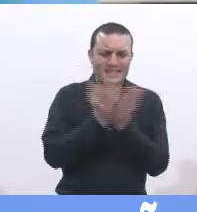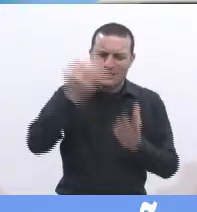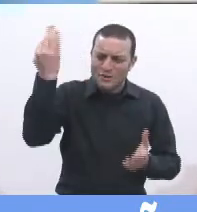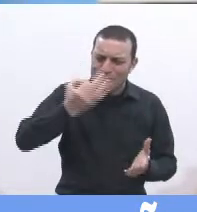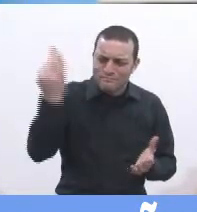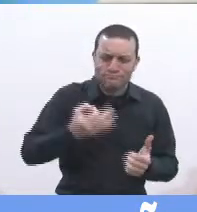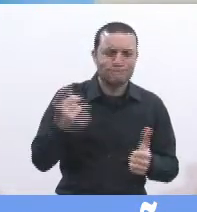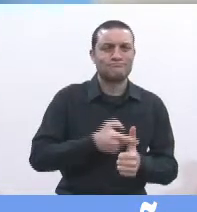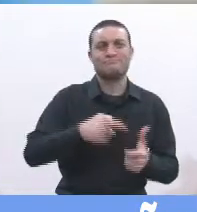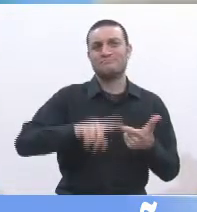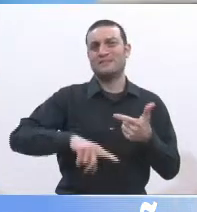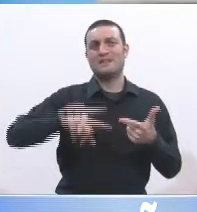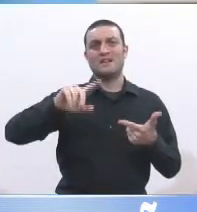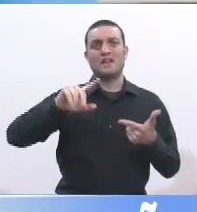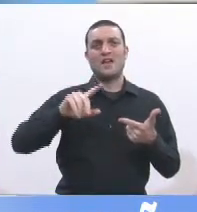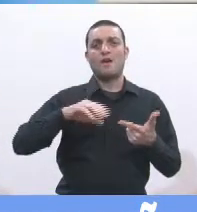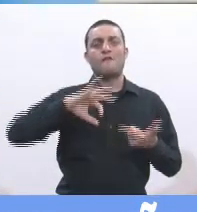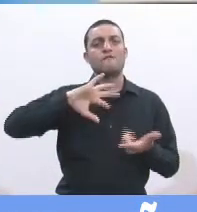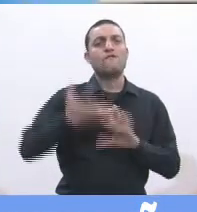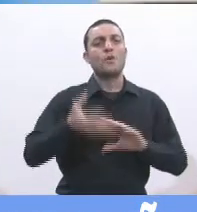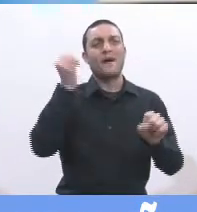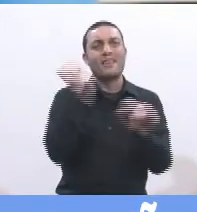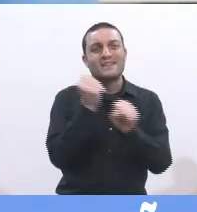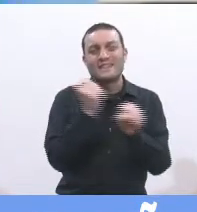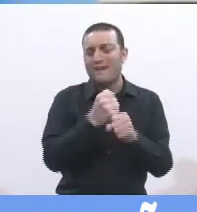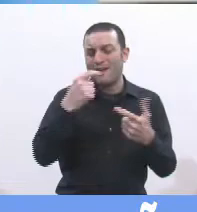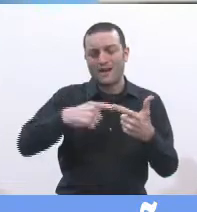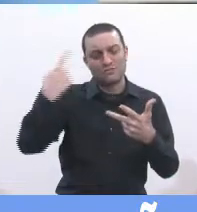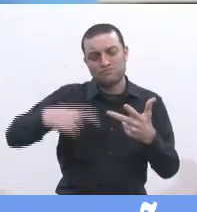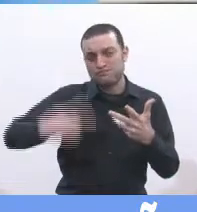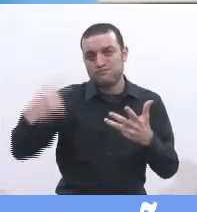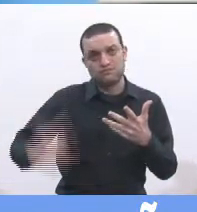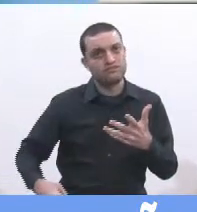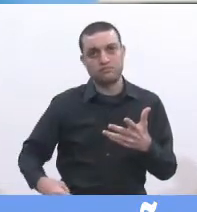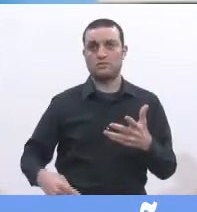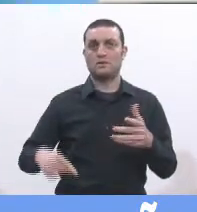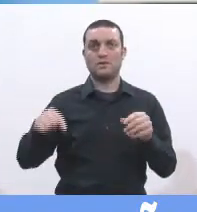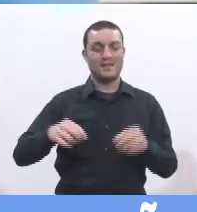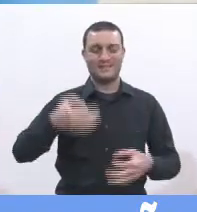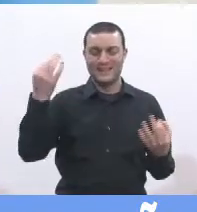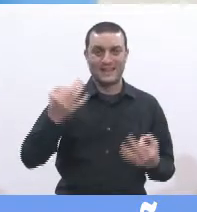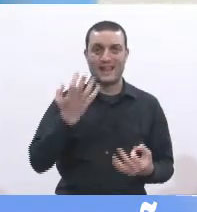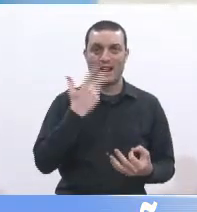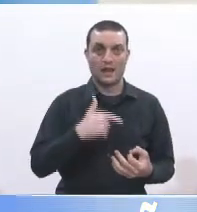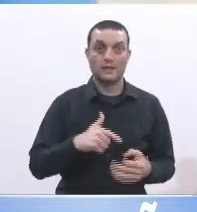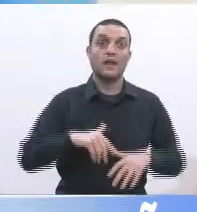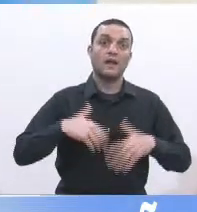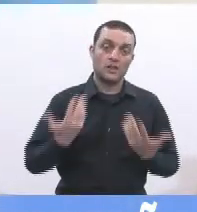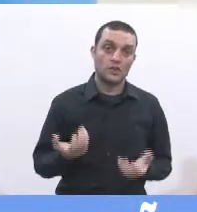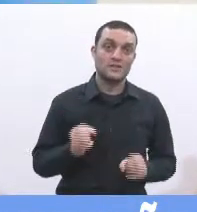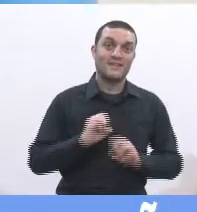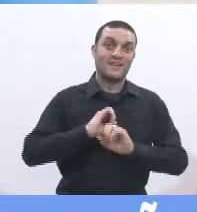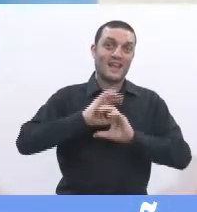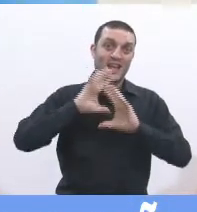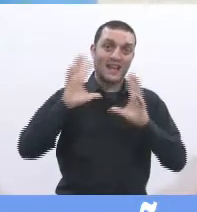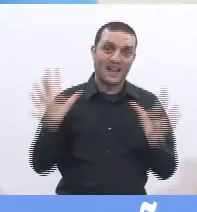de despliegue, de la conducción. Están las gráficas, mírenla. Entonces queda claro y es innegable el